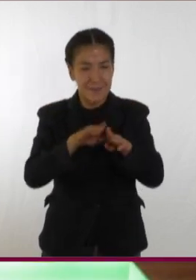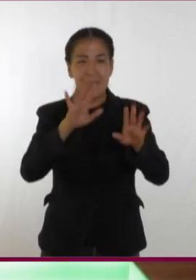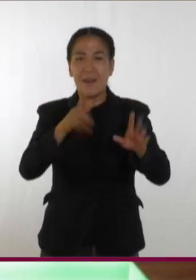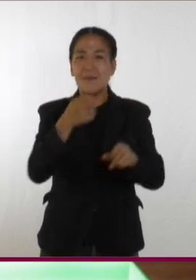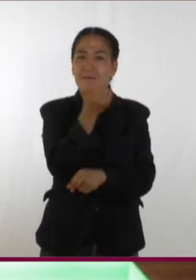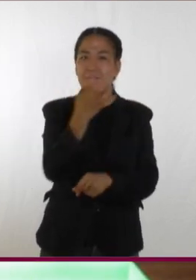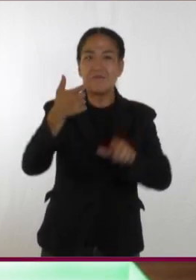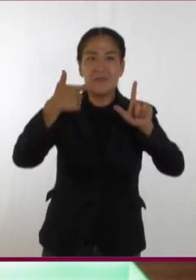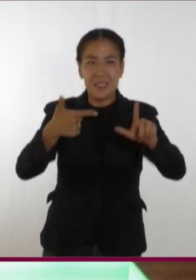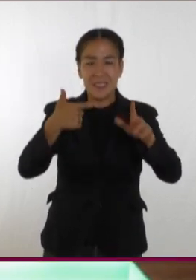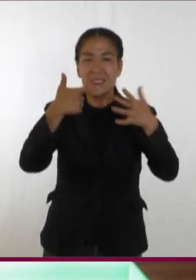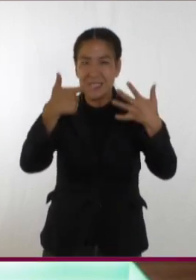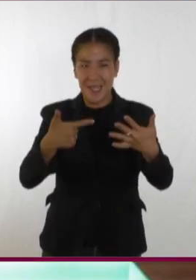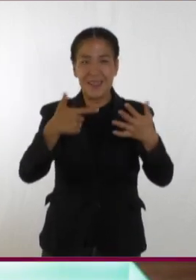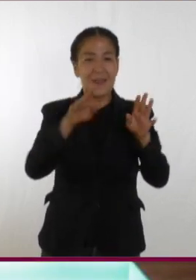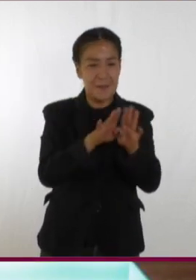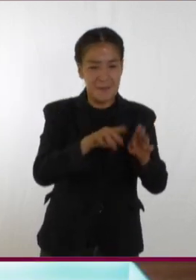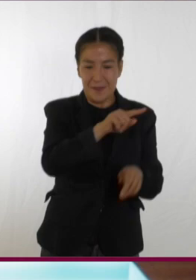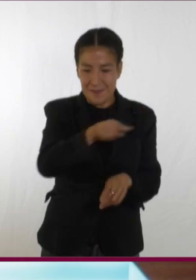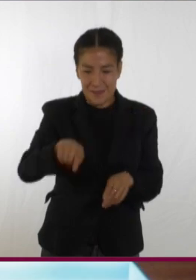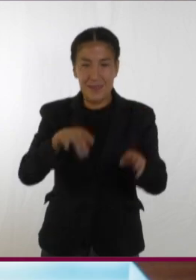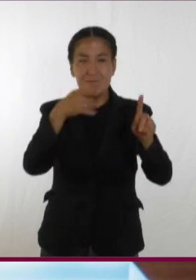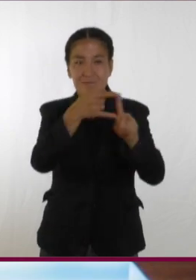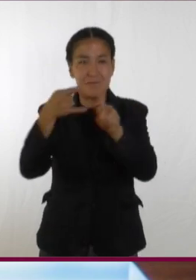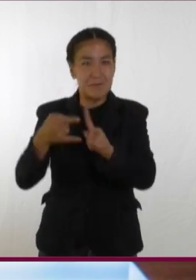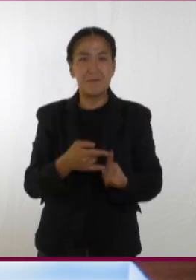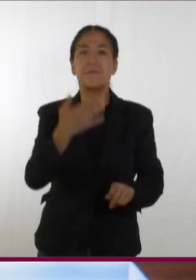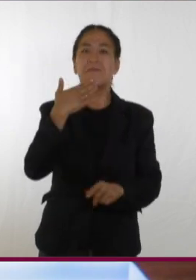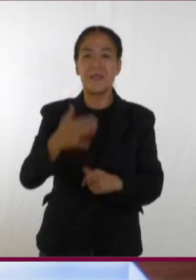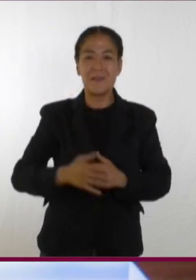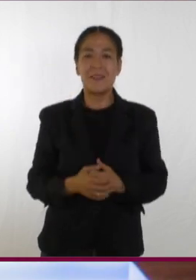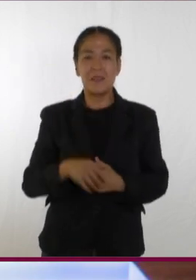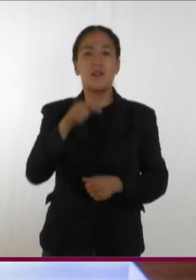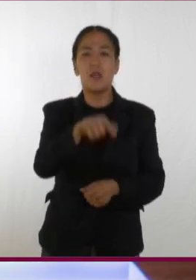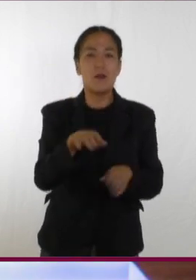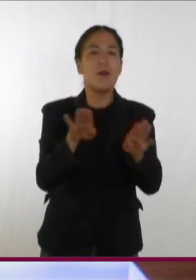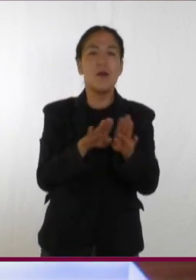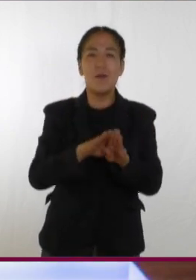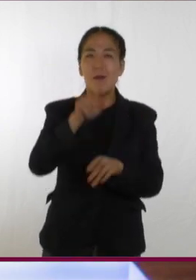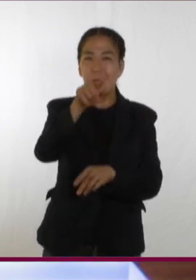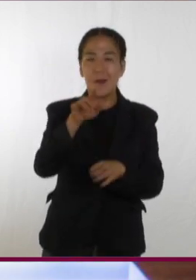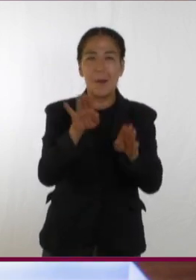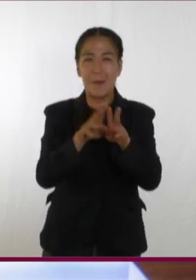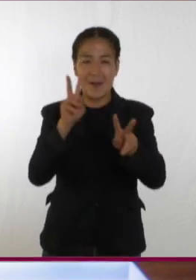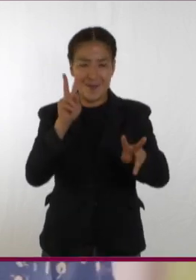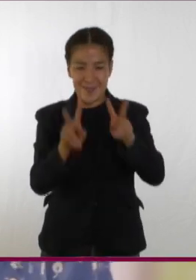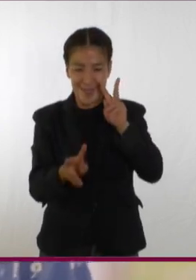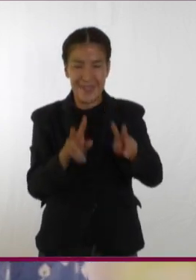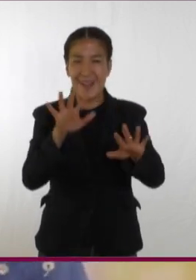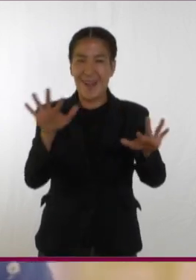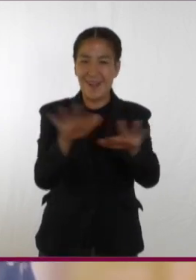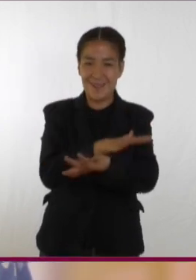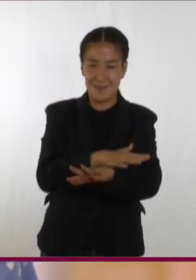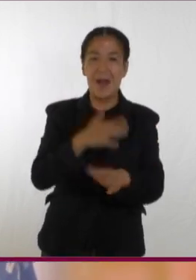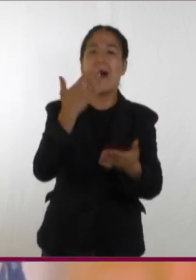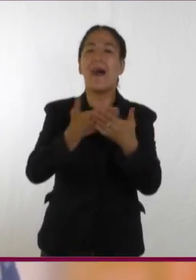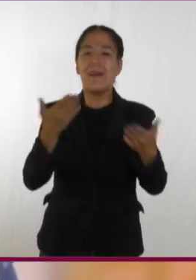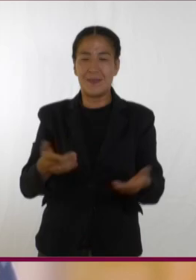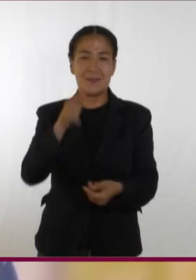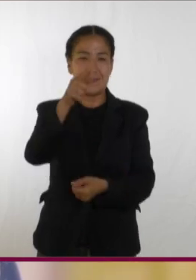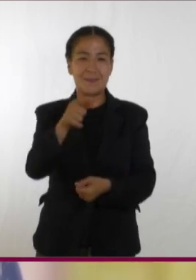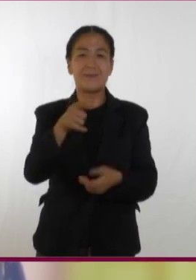¿eh? Solo que con las 7 piezas logramos cubrir el área total del marco. Sí, claro. Este acertijo también es una ilusión